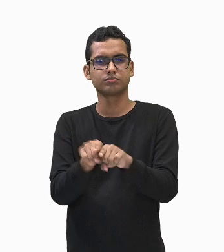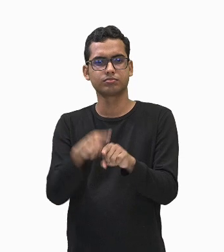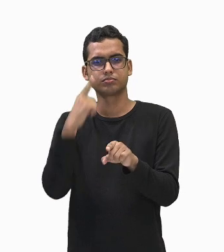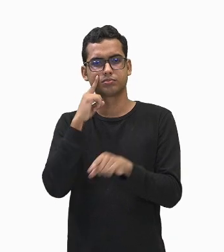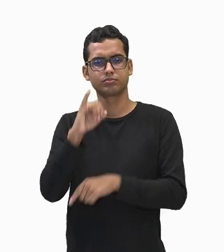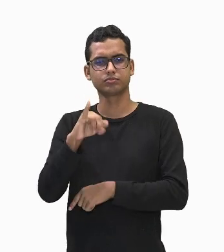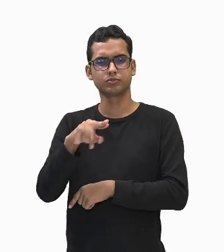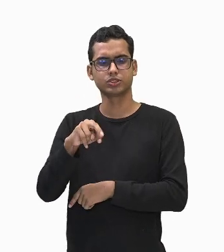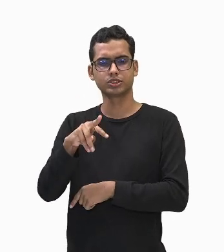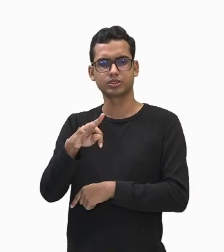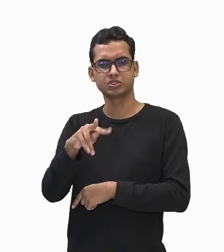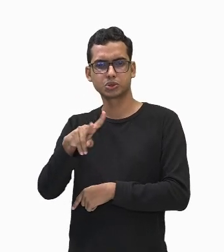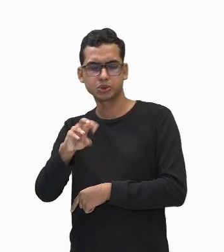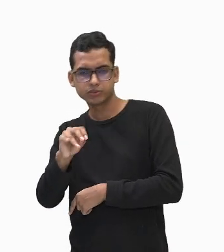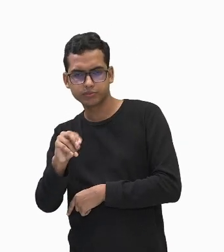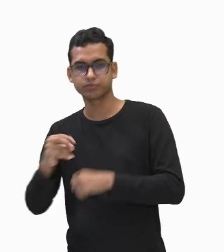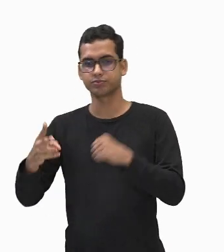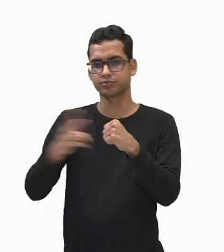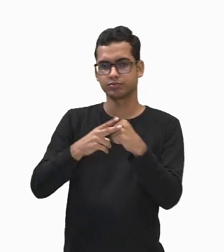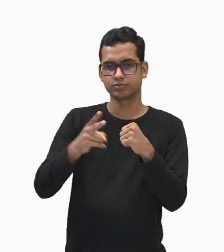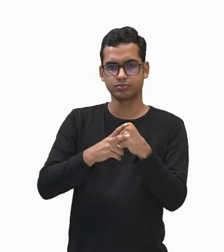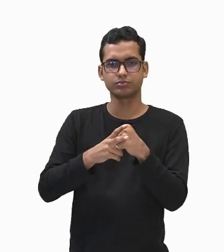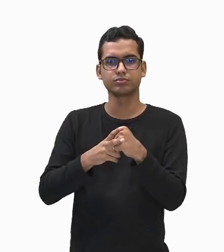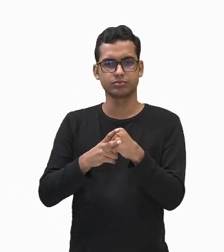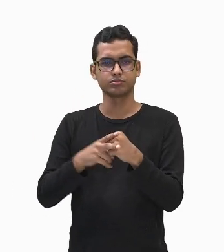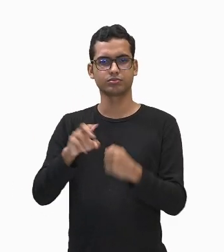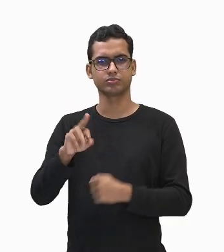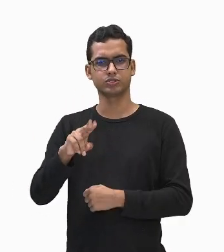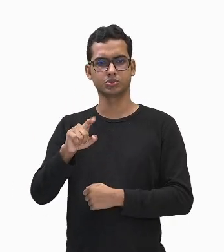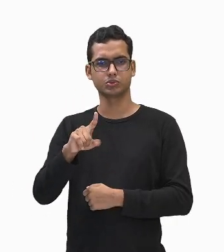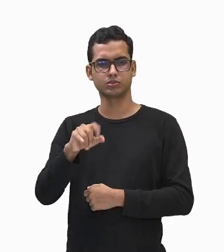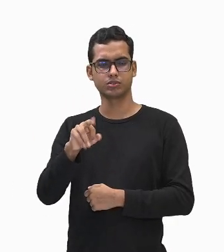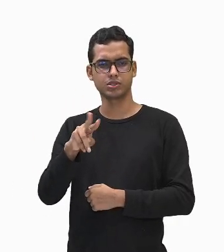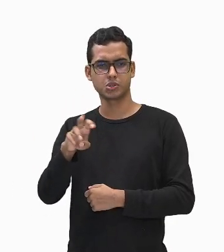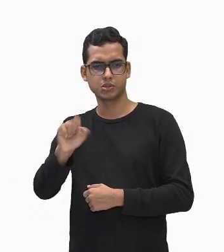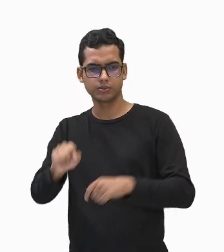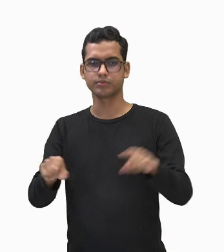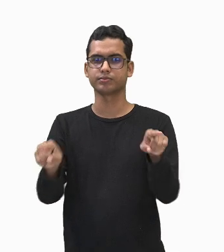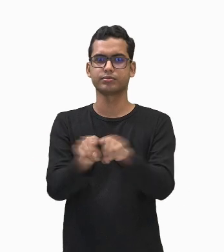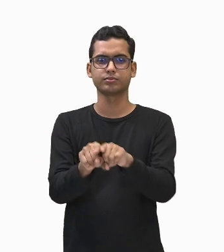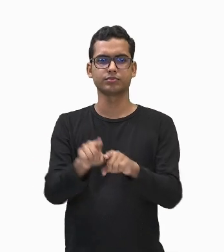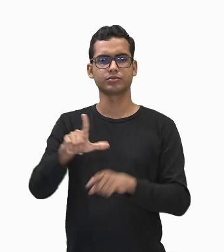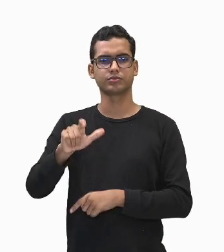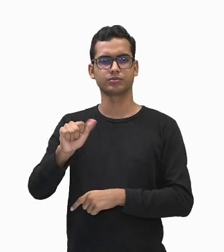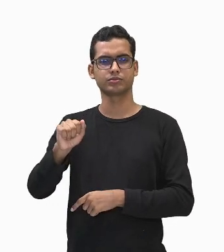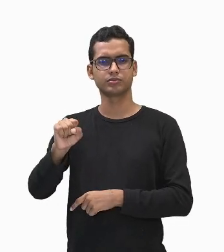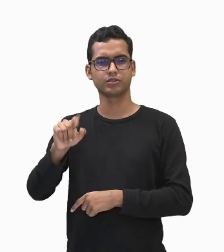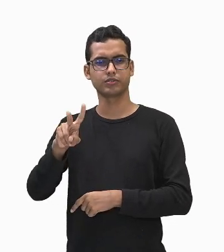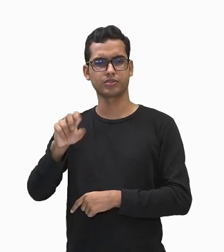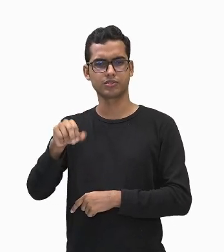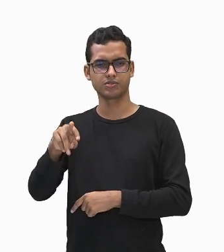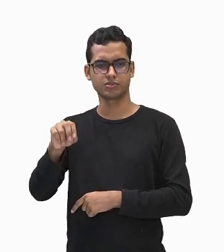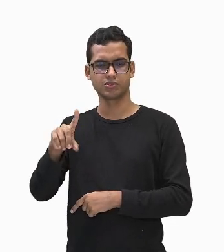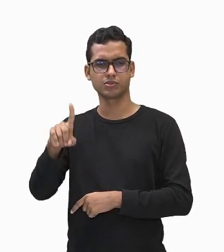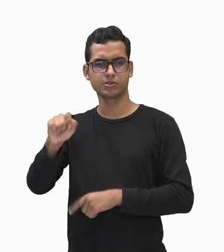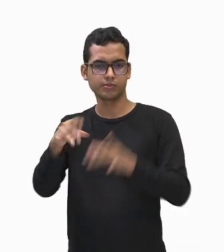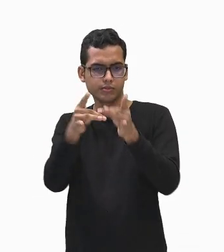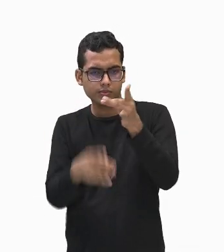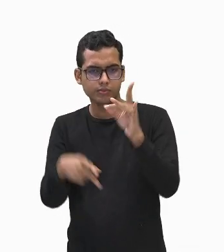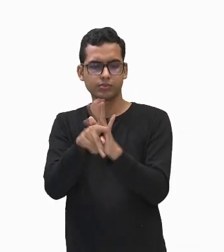verbos regulares e las viviendas, detalhamento, conjugação de